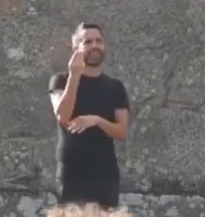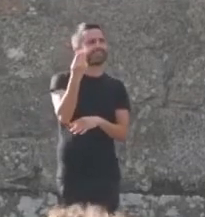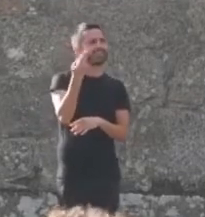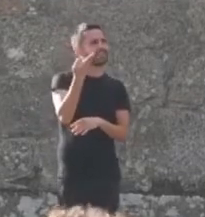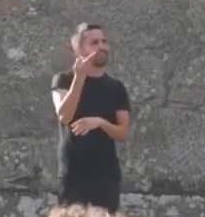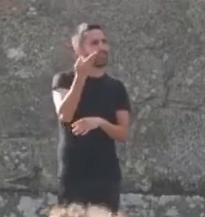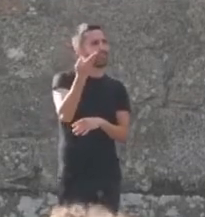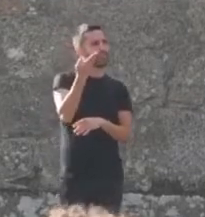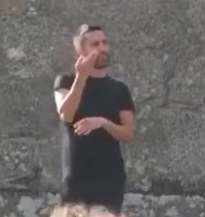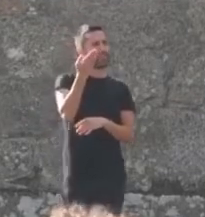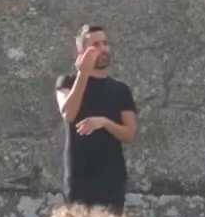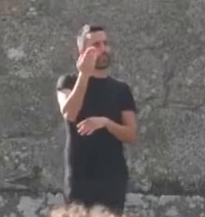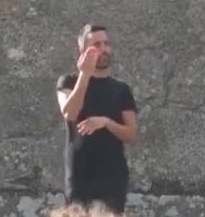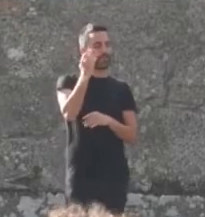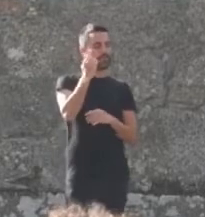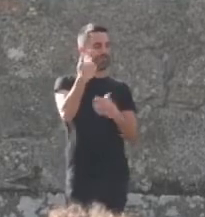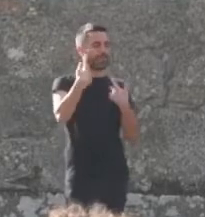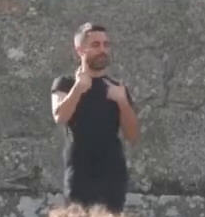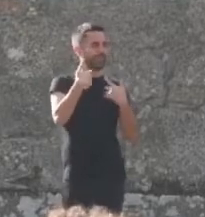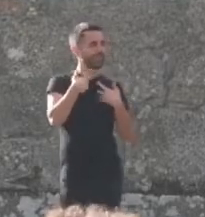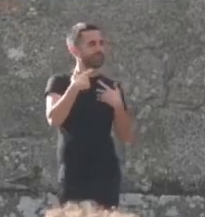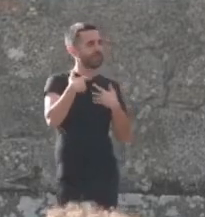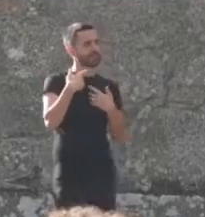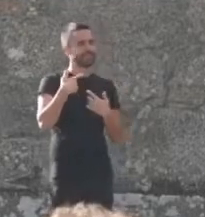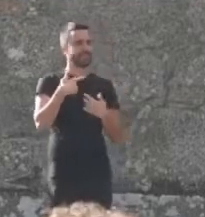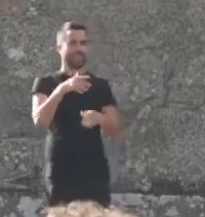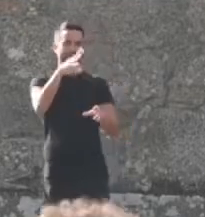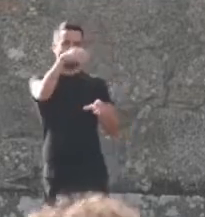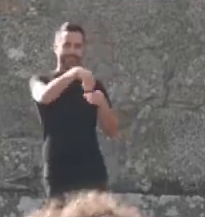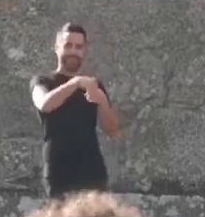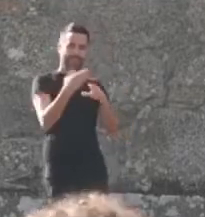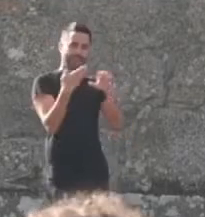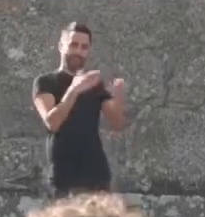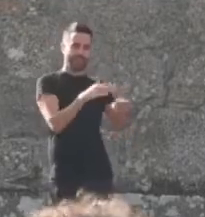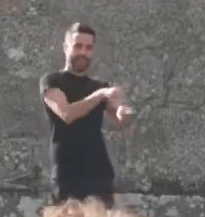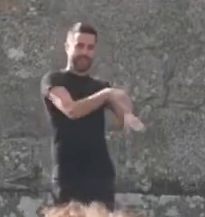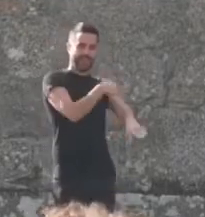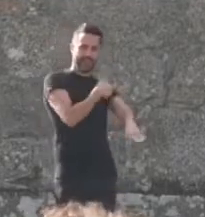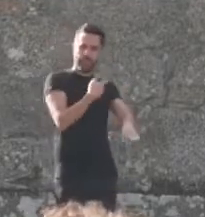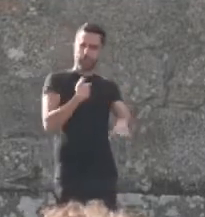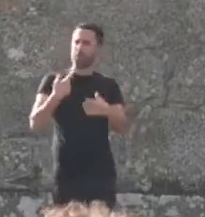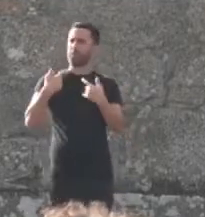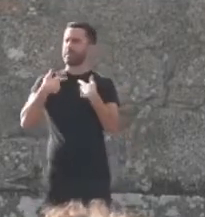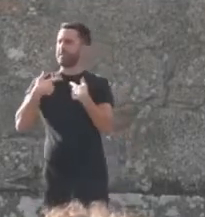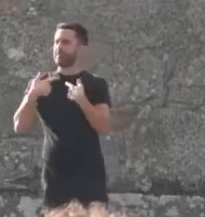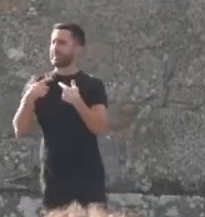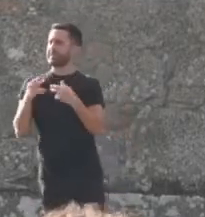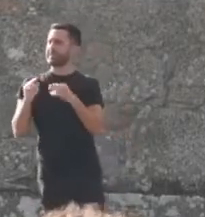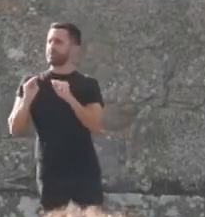non ás víctimas do franquismo. E hai tamén homenaxes, por exemplo,